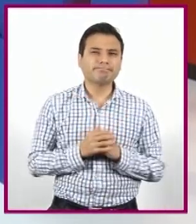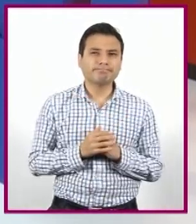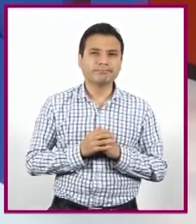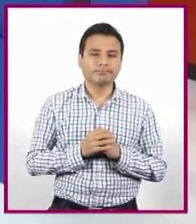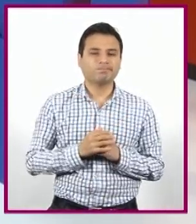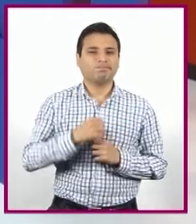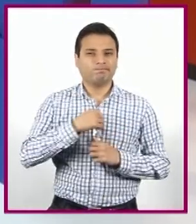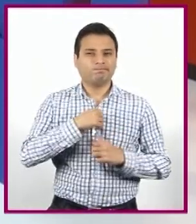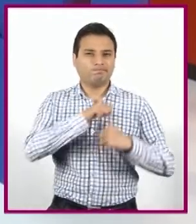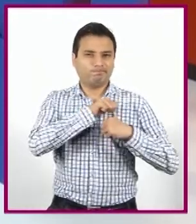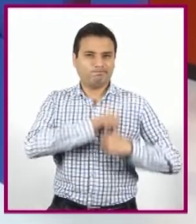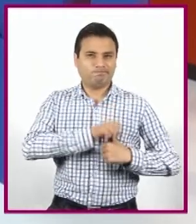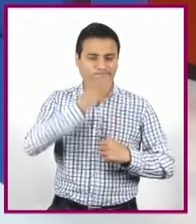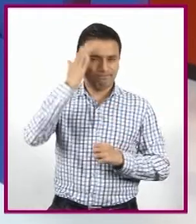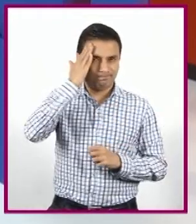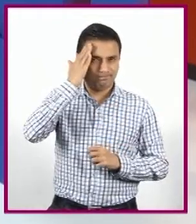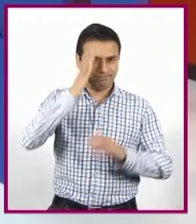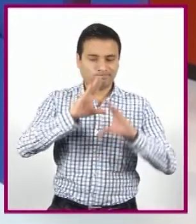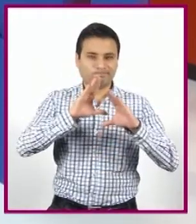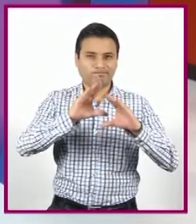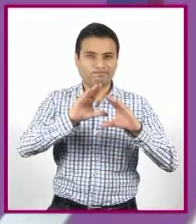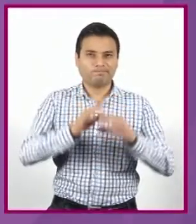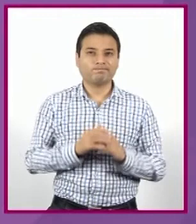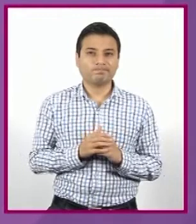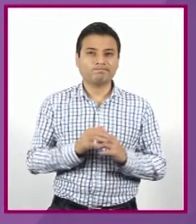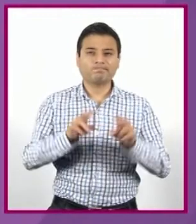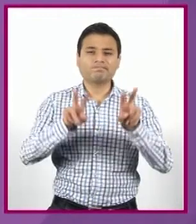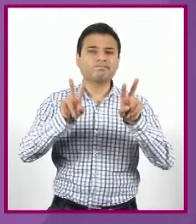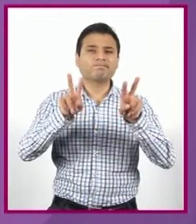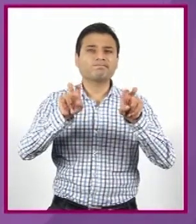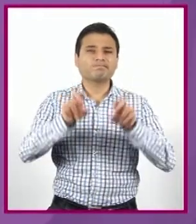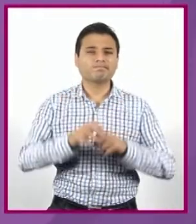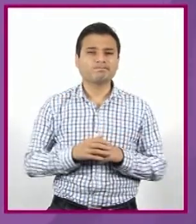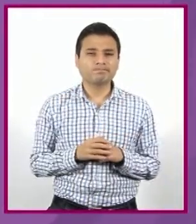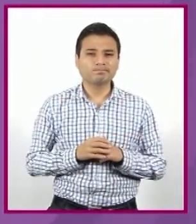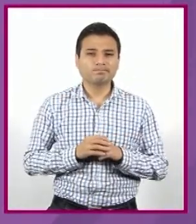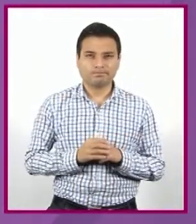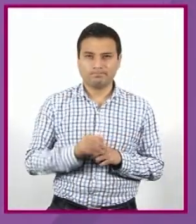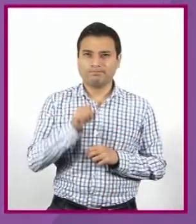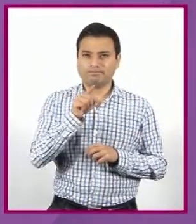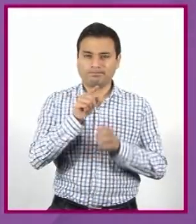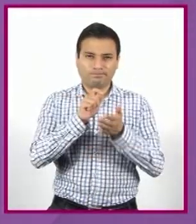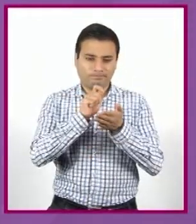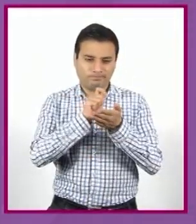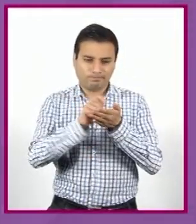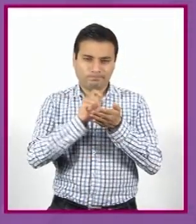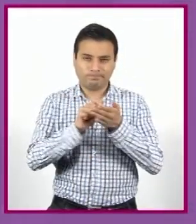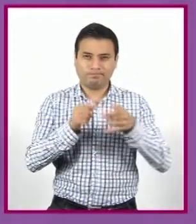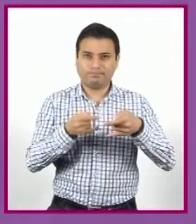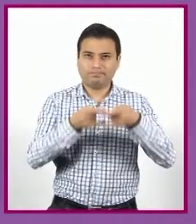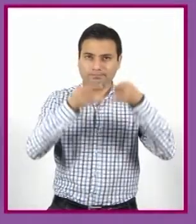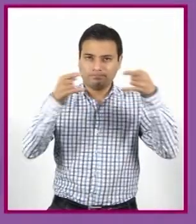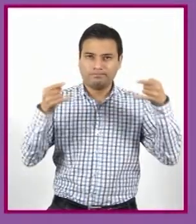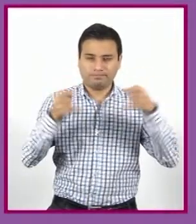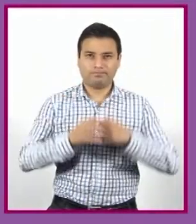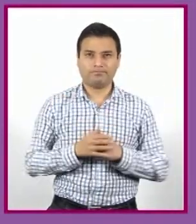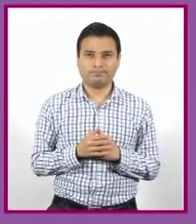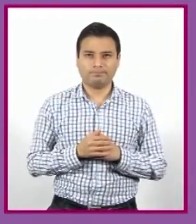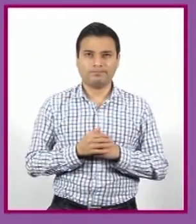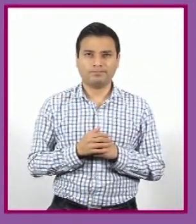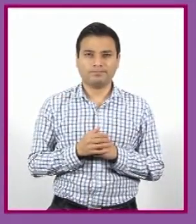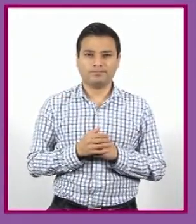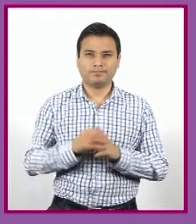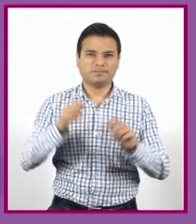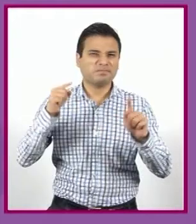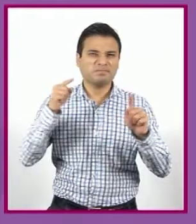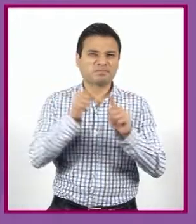con ustedes el aprendizaje esperado Escribe cuentos de un subgénero de su preferencia y nos centraremos en